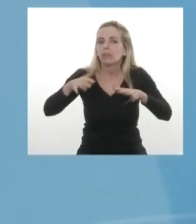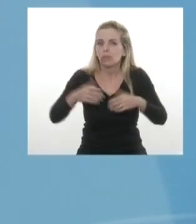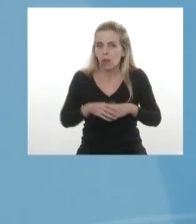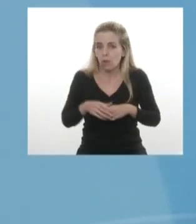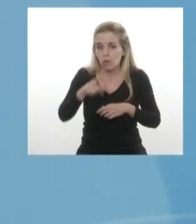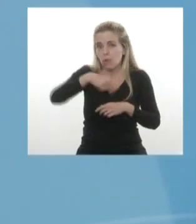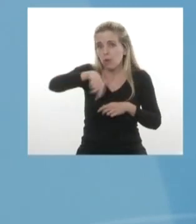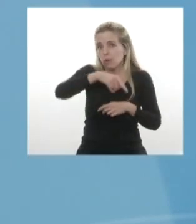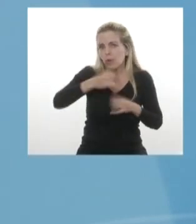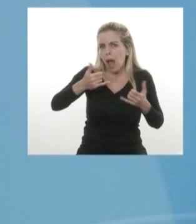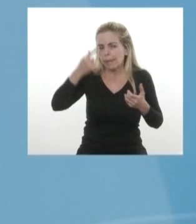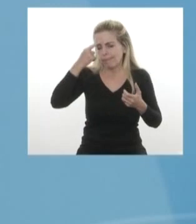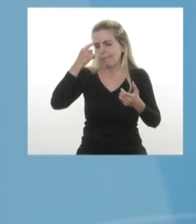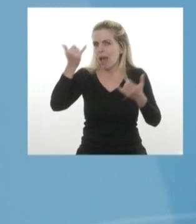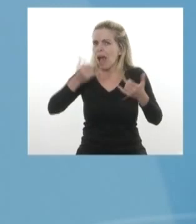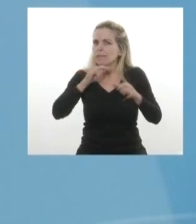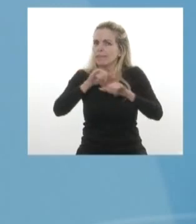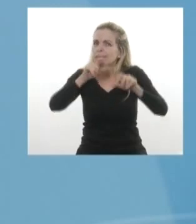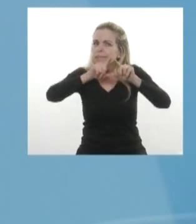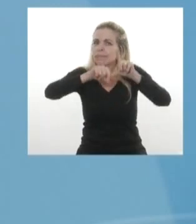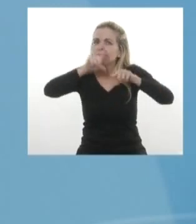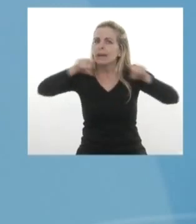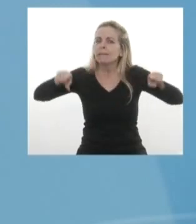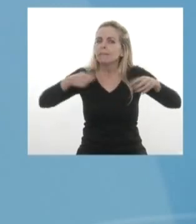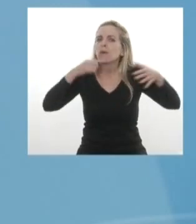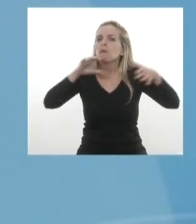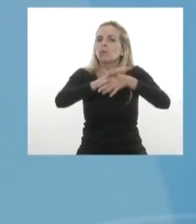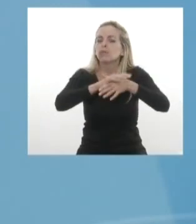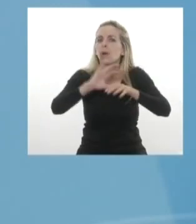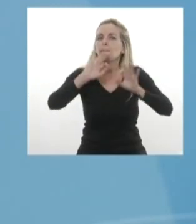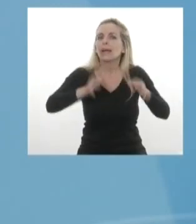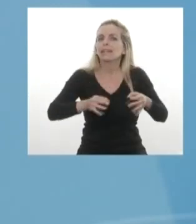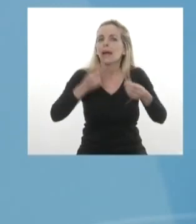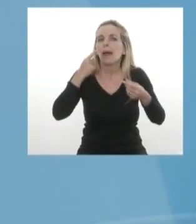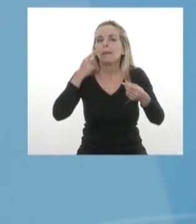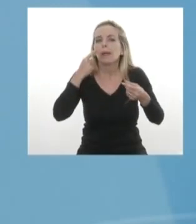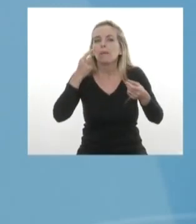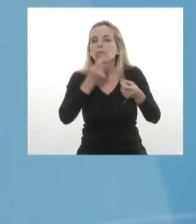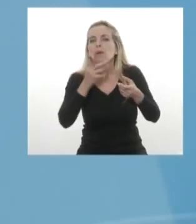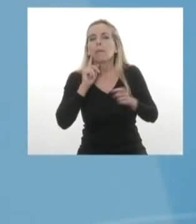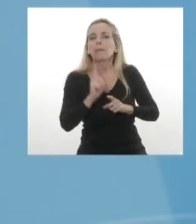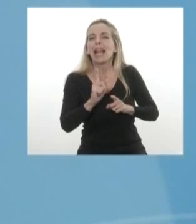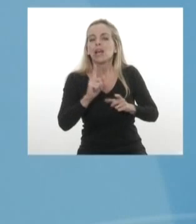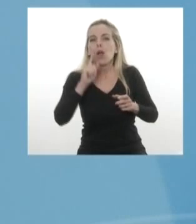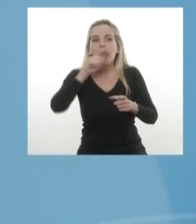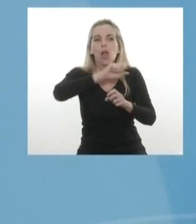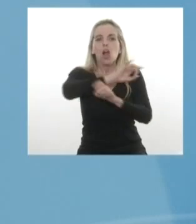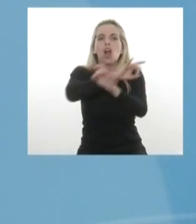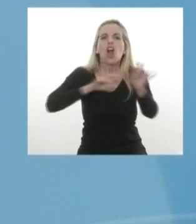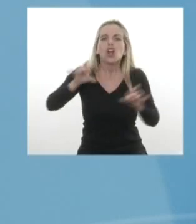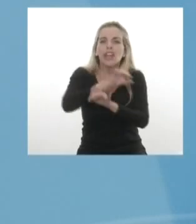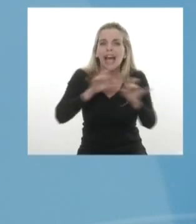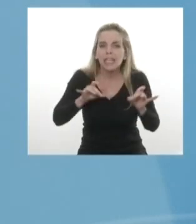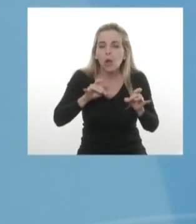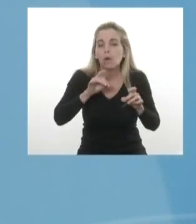Nosotros elaboramos indicadores precisos para establecer el nivel de riesgo epidemiológico y sanitario de